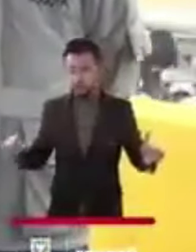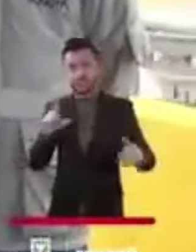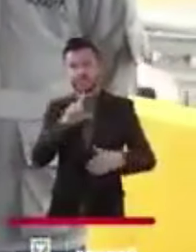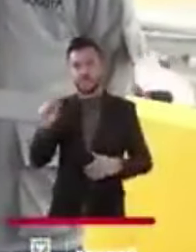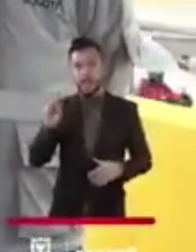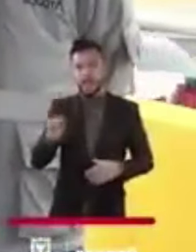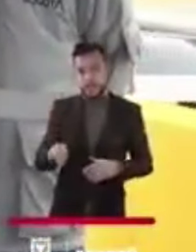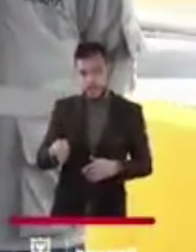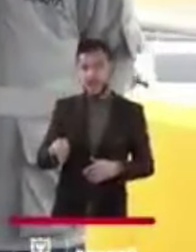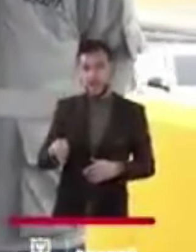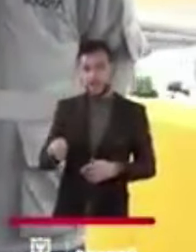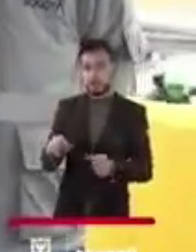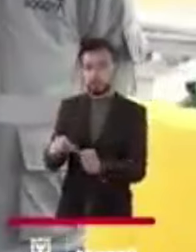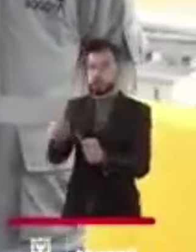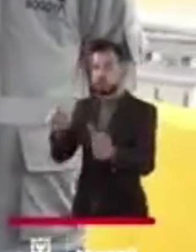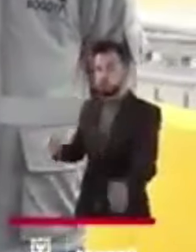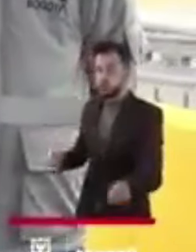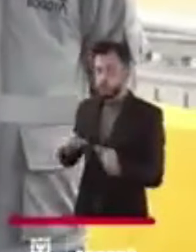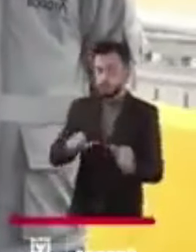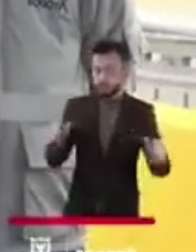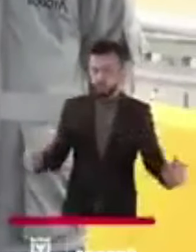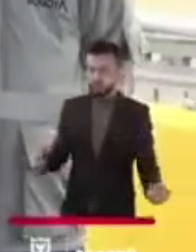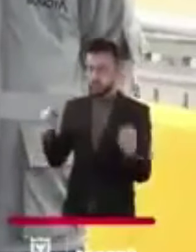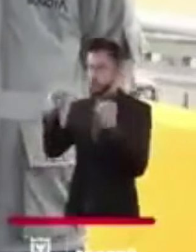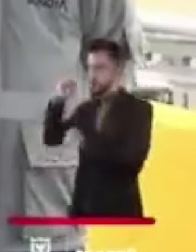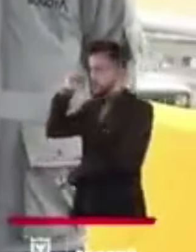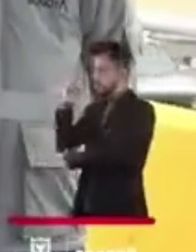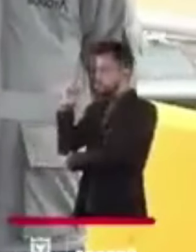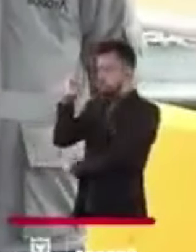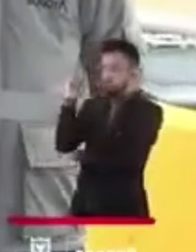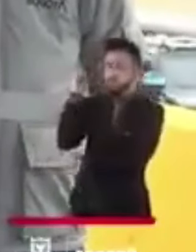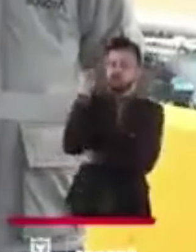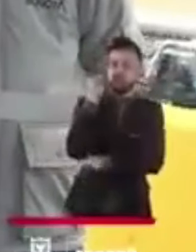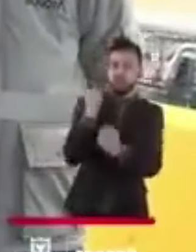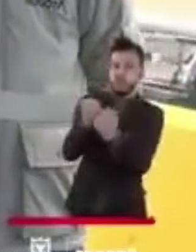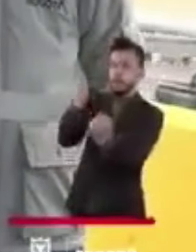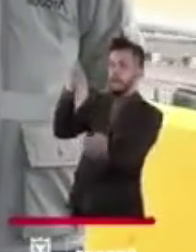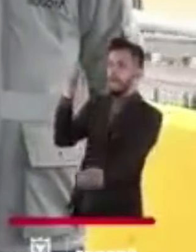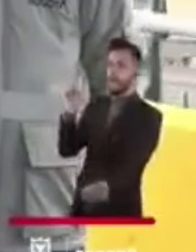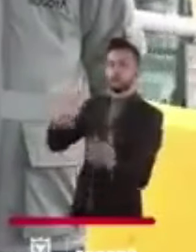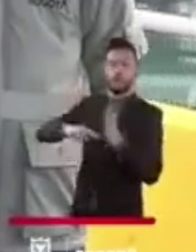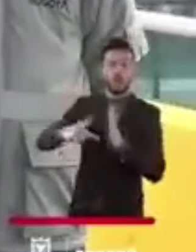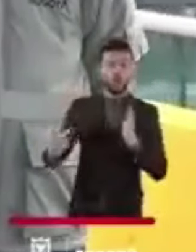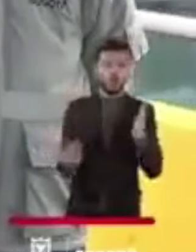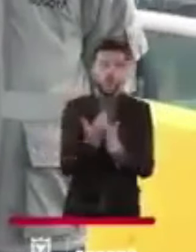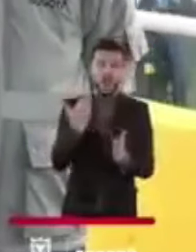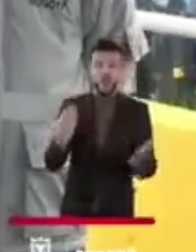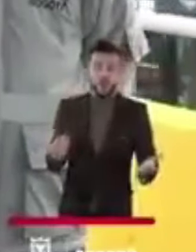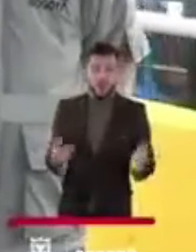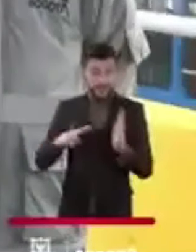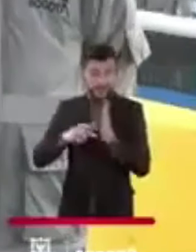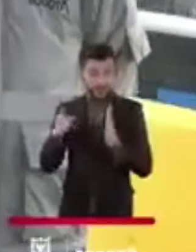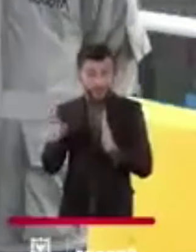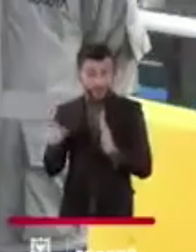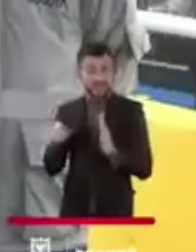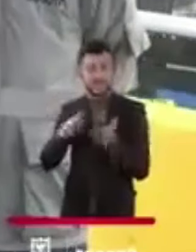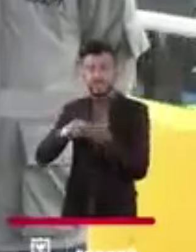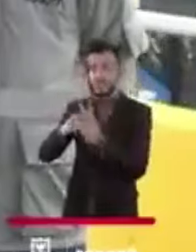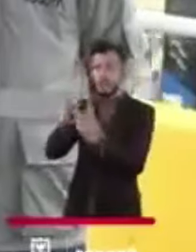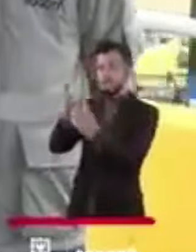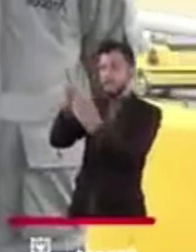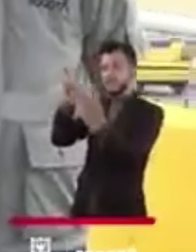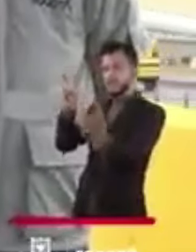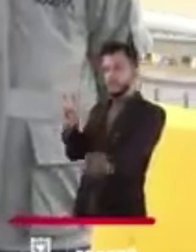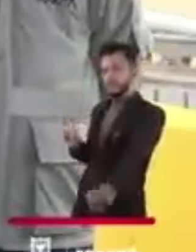XXX arrancaron las pruebas de La viga lanzadora con la que se va a construir el viaducto de la línea uno del metro la